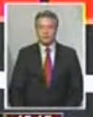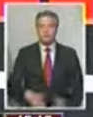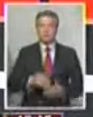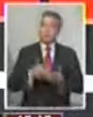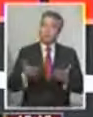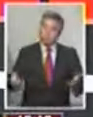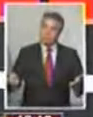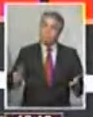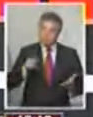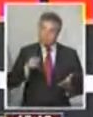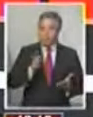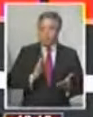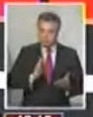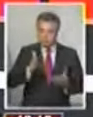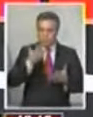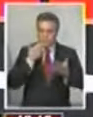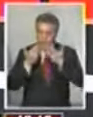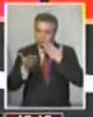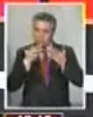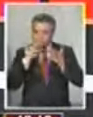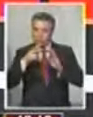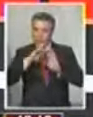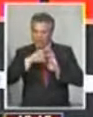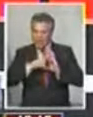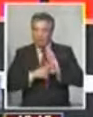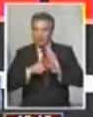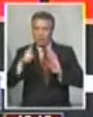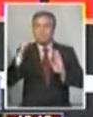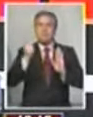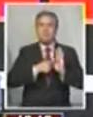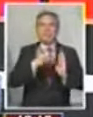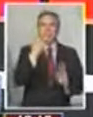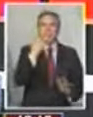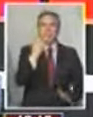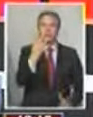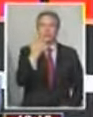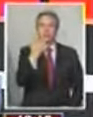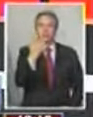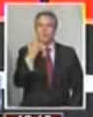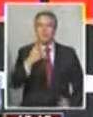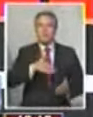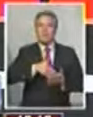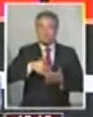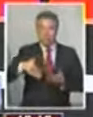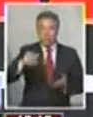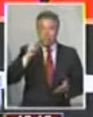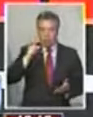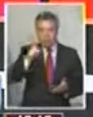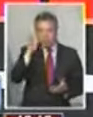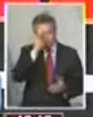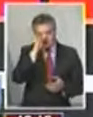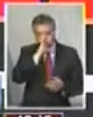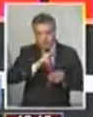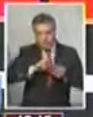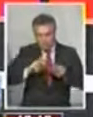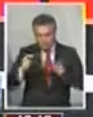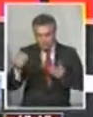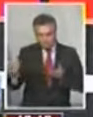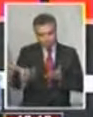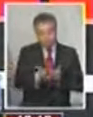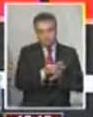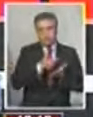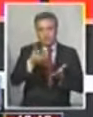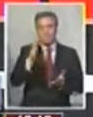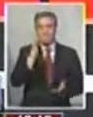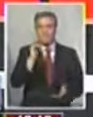Bueno, y seguimos hablando de reformas, porque 1.450 millones de dólares son los que busca recaudar el fisco con las medidas